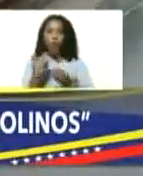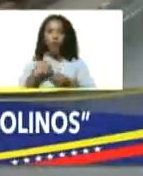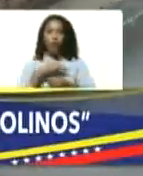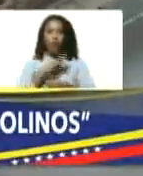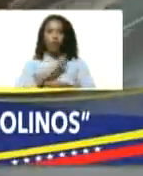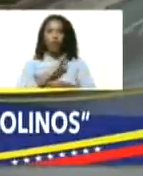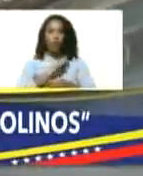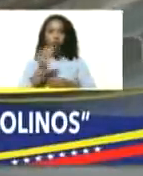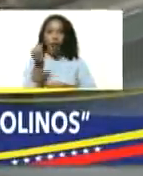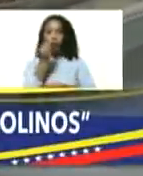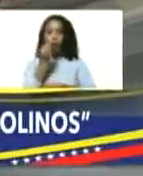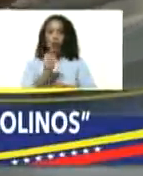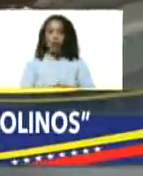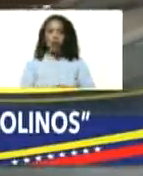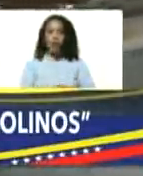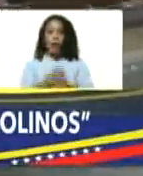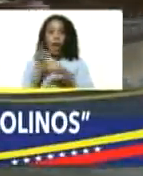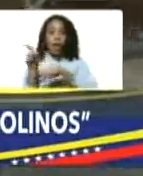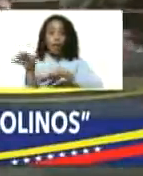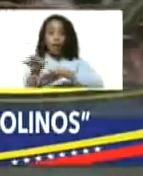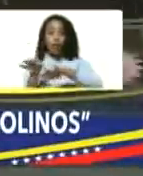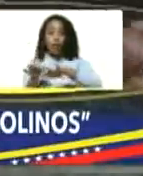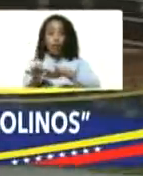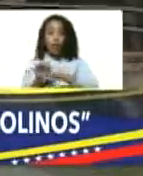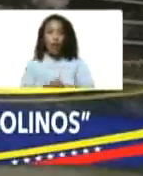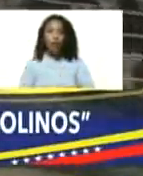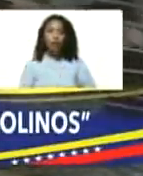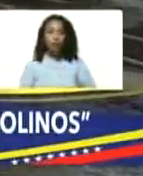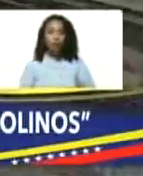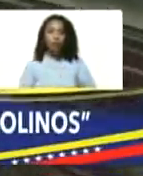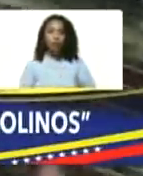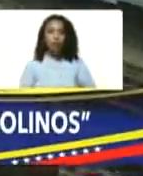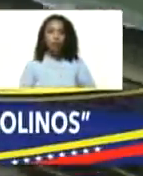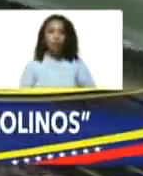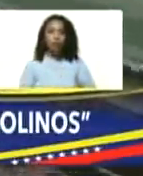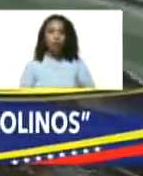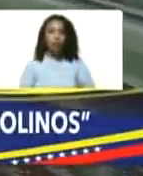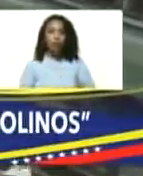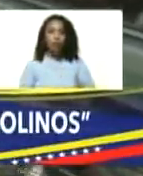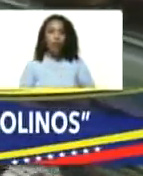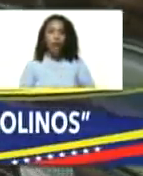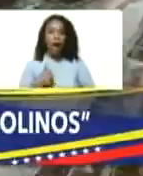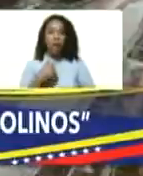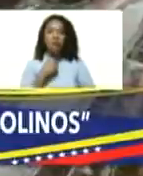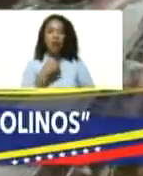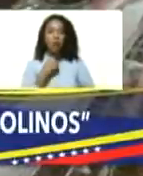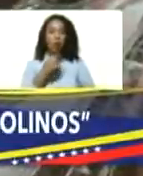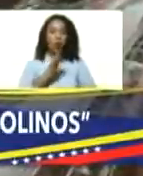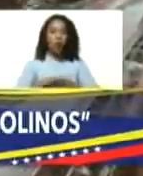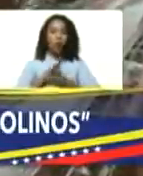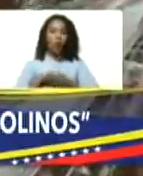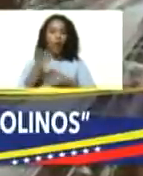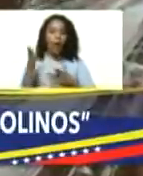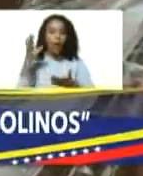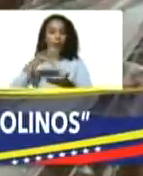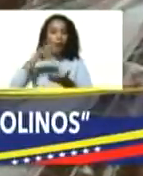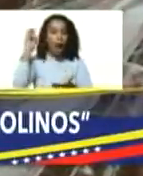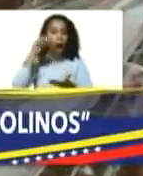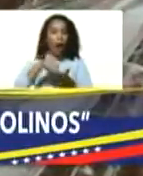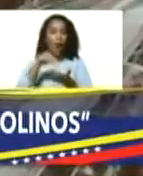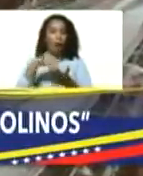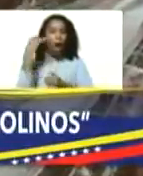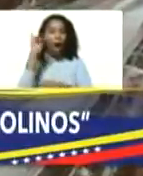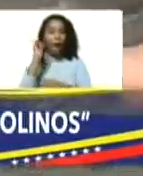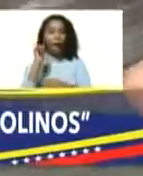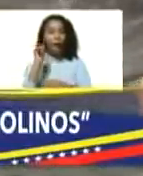gastronomía en ese municipio señor presidente me encanta porque el estado aragua tiene una